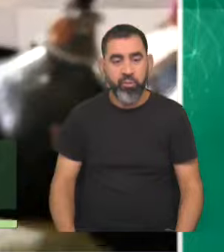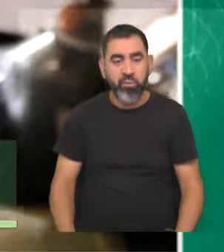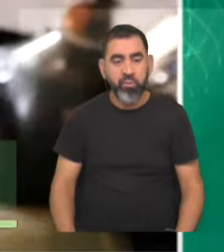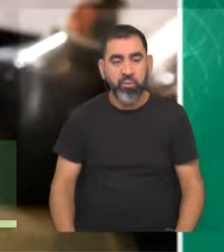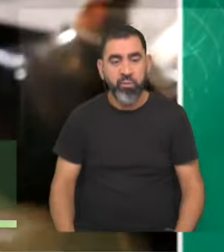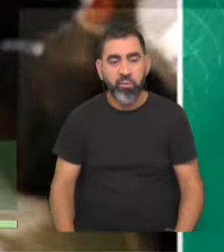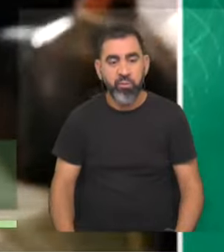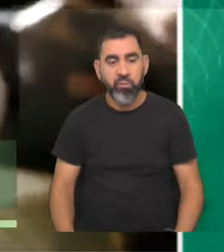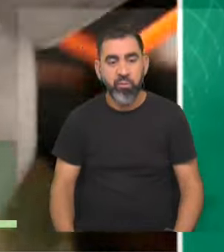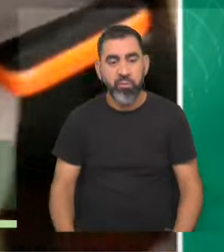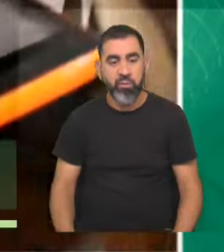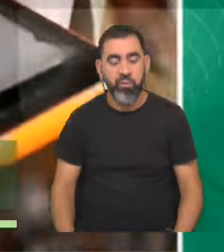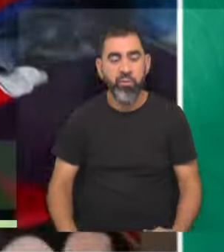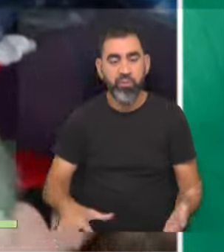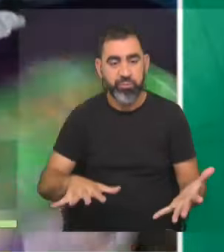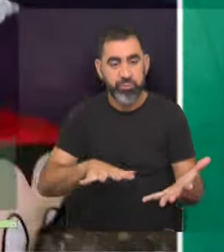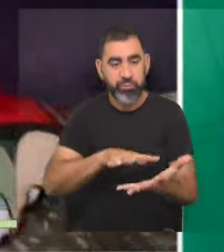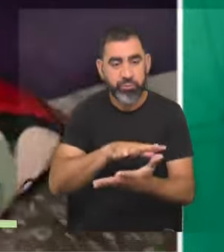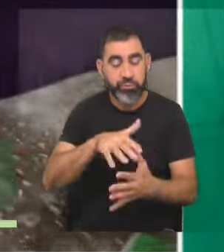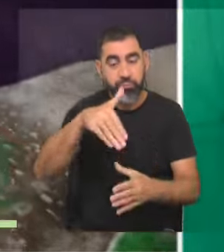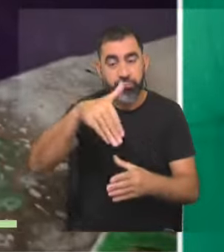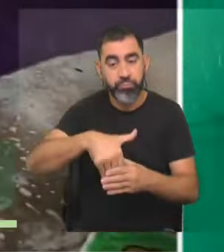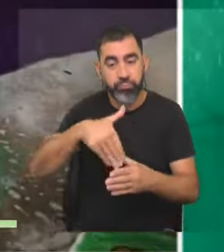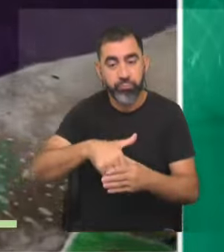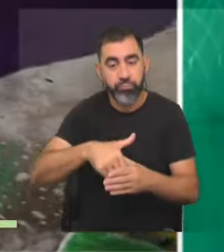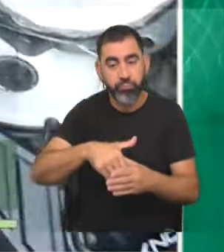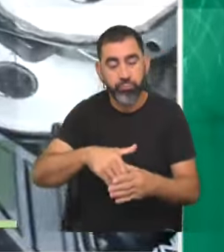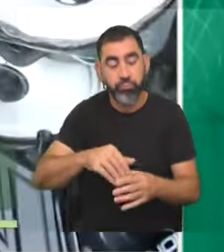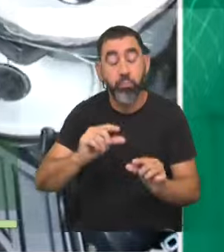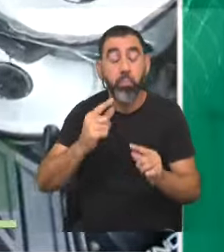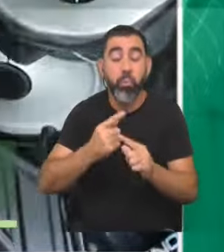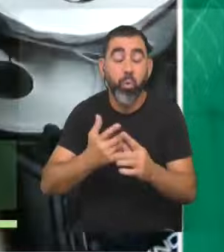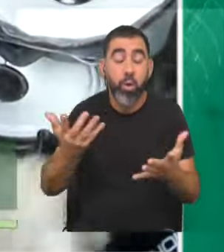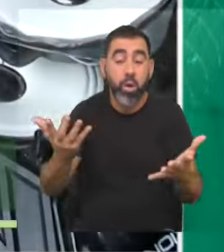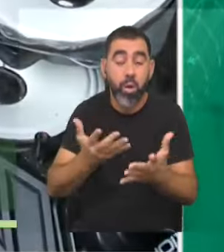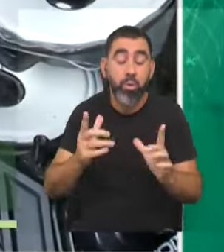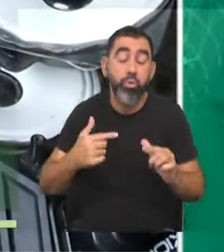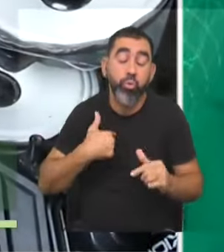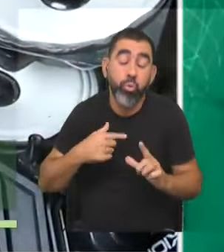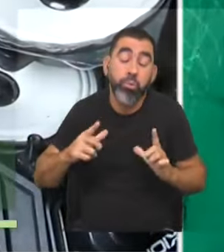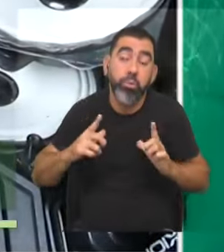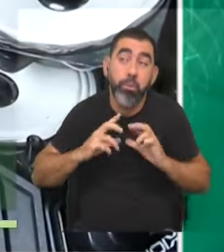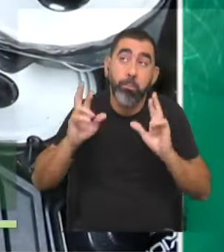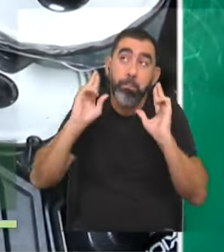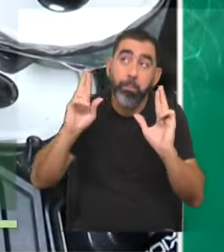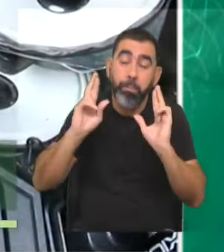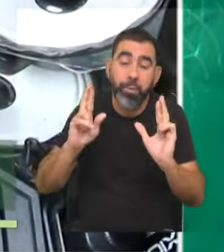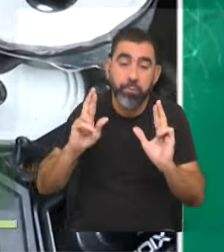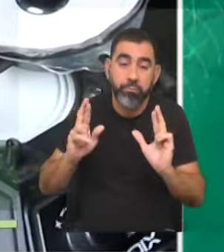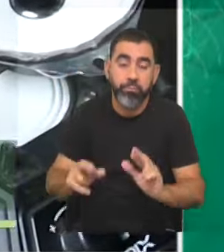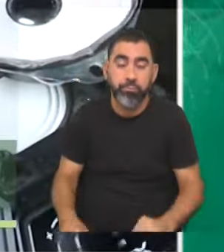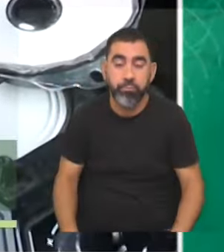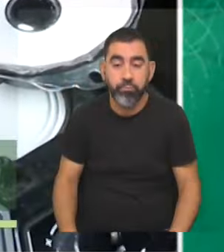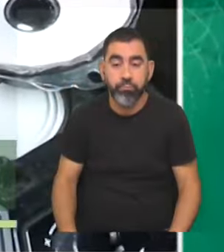este electoral que ha escapado o viene escapando o espero yo deseo la eh que